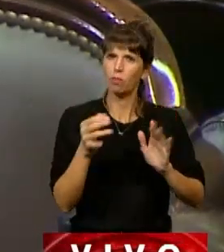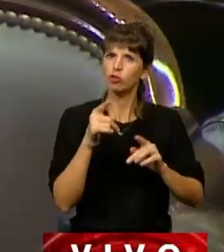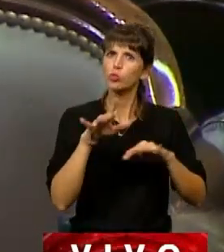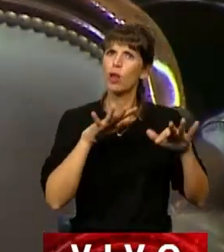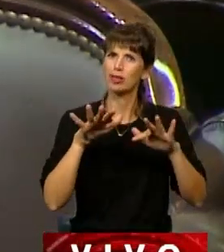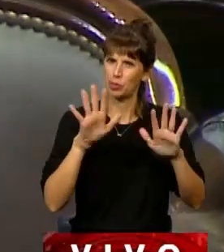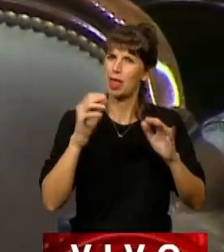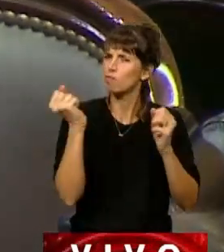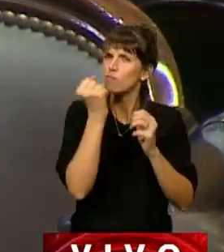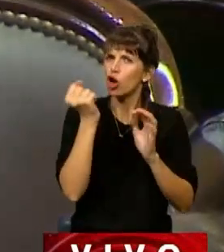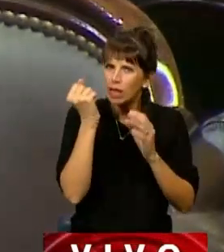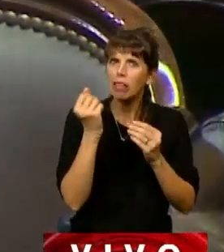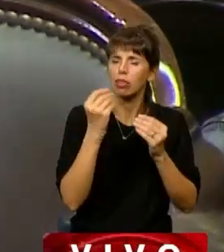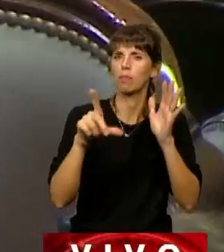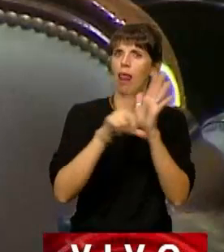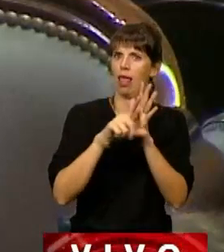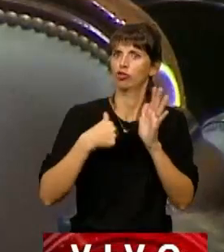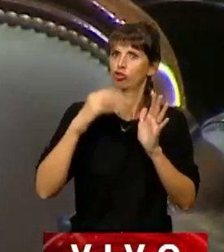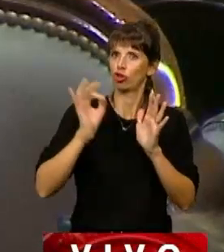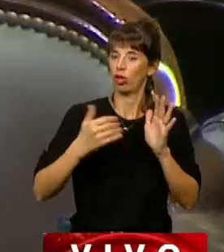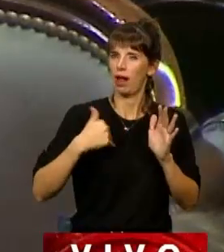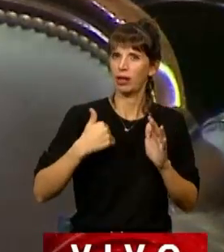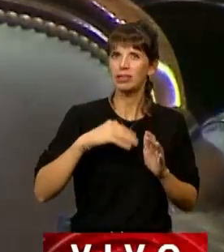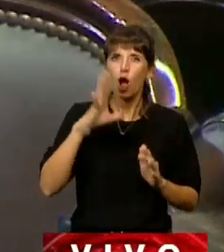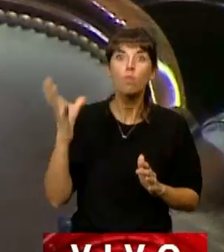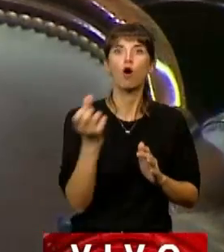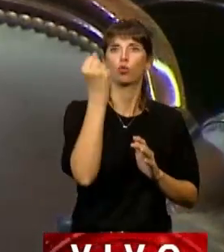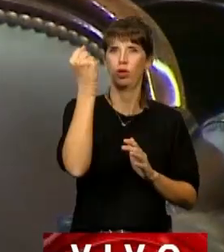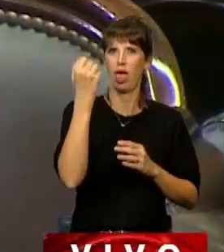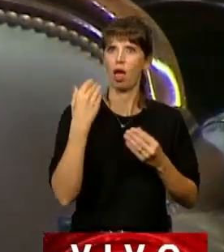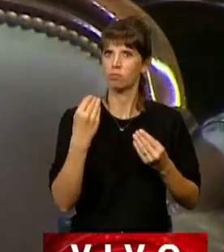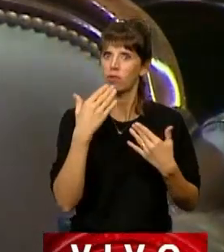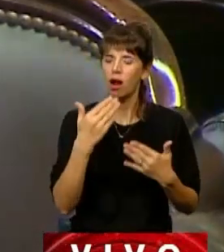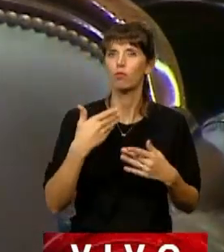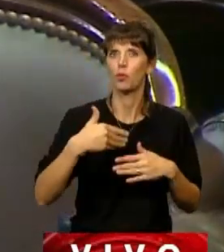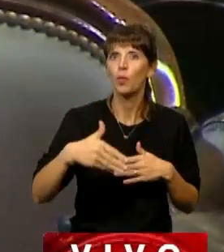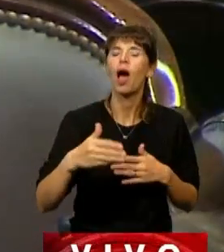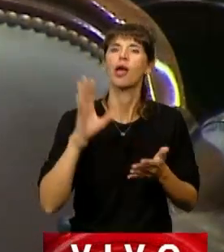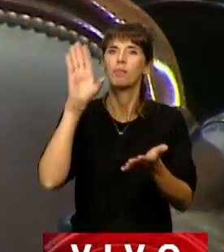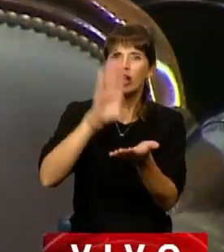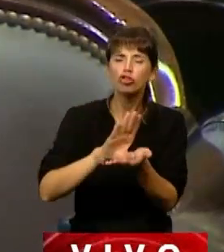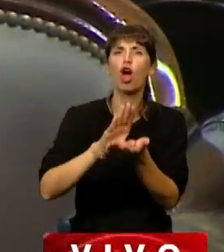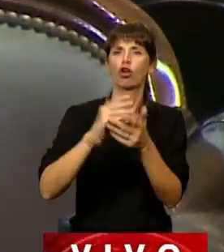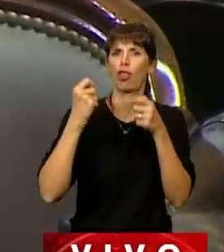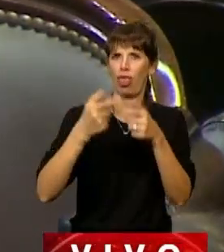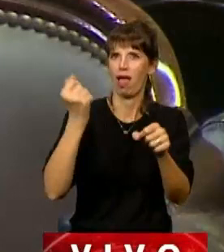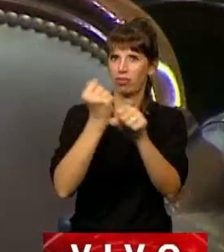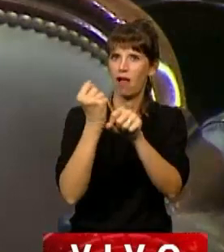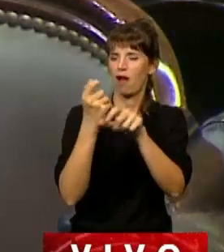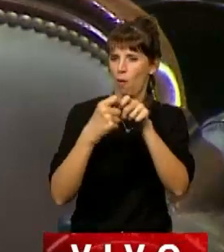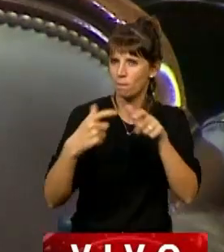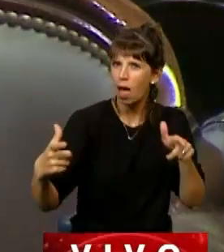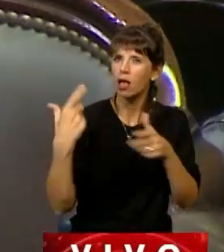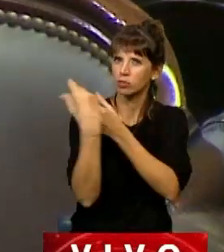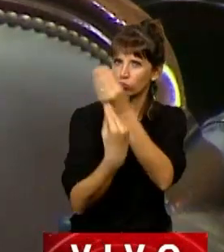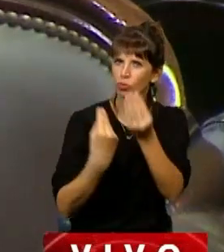para reglamentar, que es una oportunidad que puede tener Argentina por la generación de inversiones, por la generación de empleo, y porque